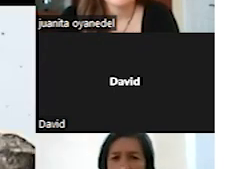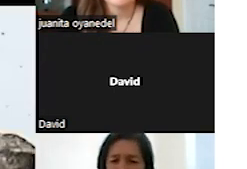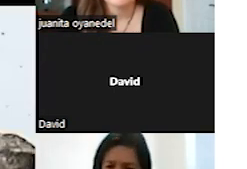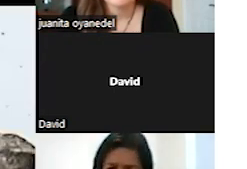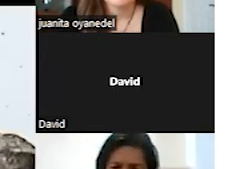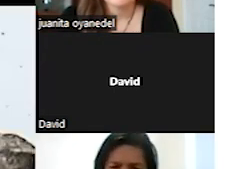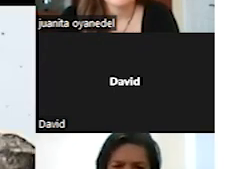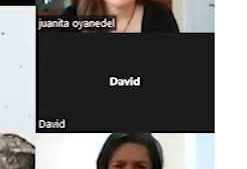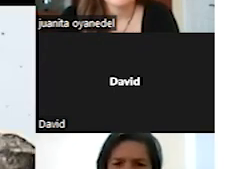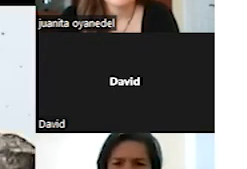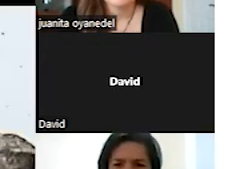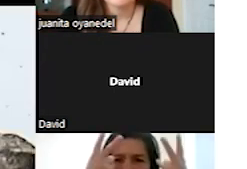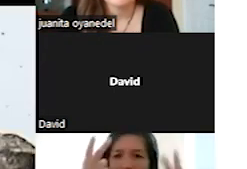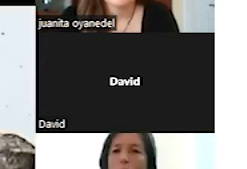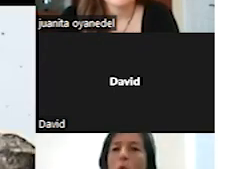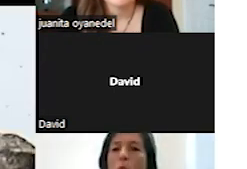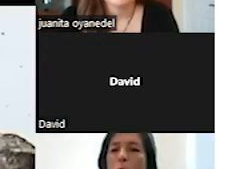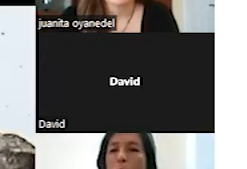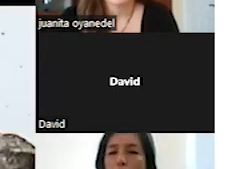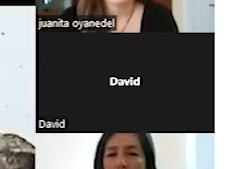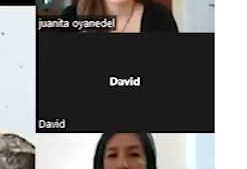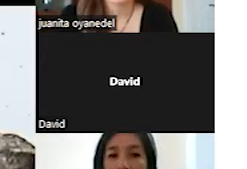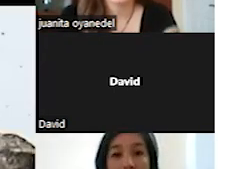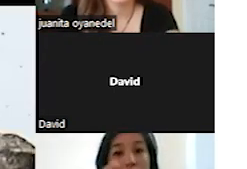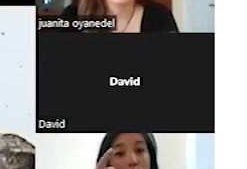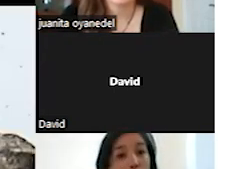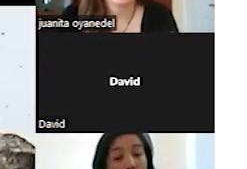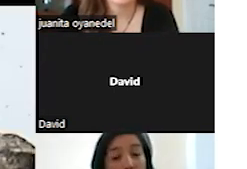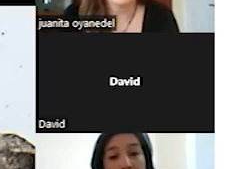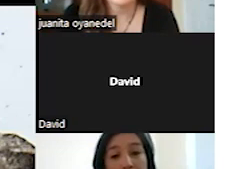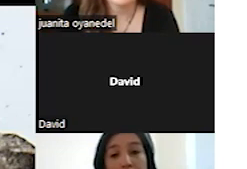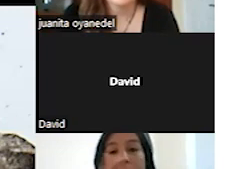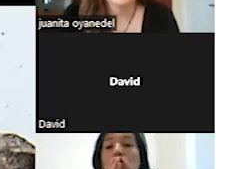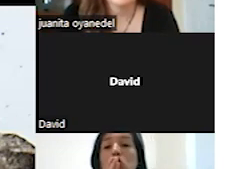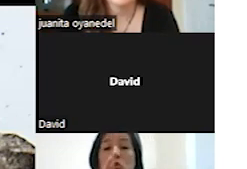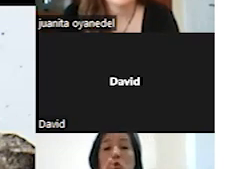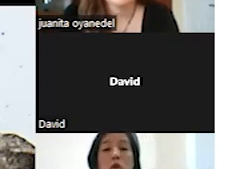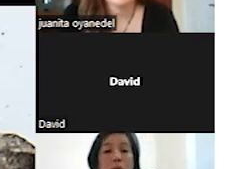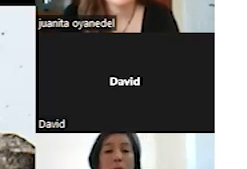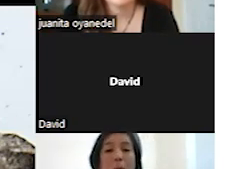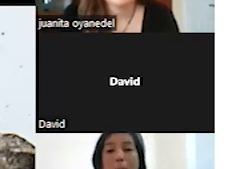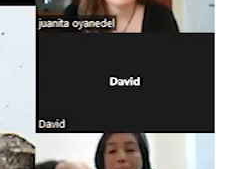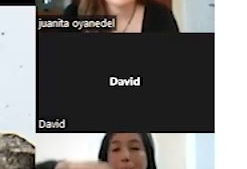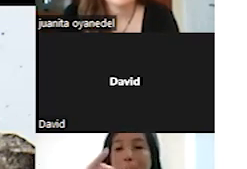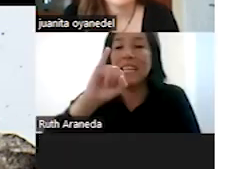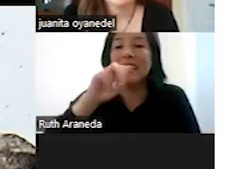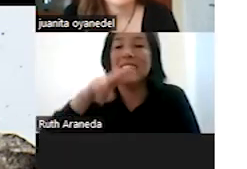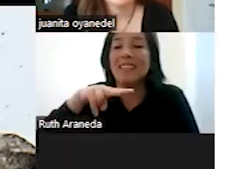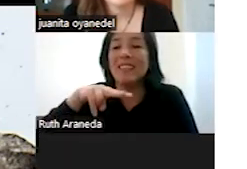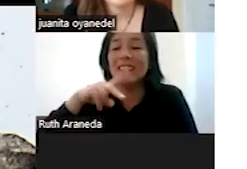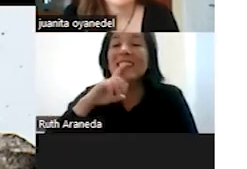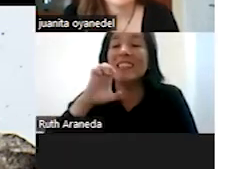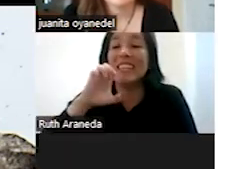final. Esto es una cosa más espectacular que me ha tocado a mí, un poco más al sur. Ya estamos en Maitencillo, ahí en los condominios